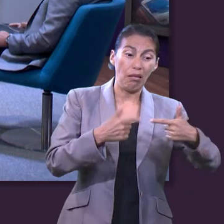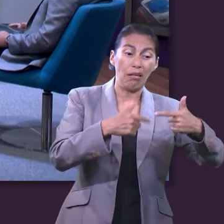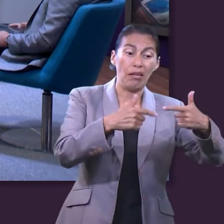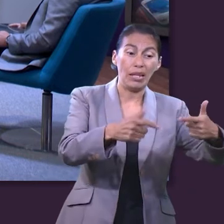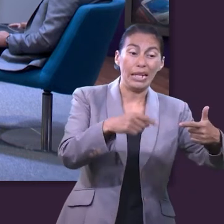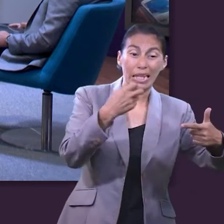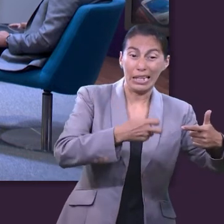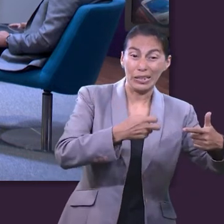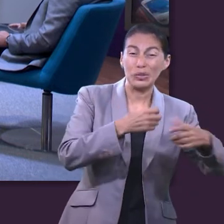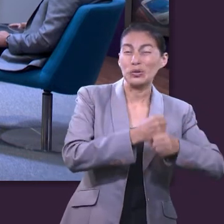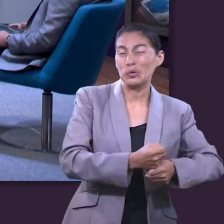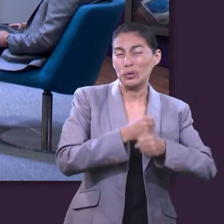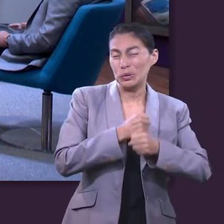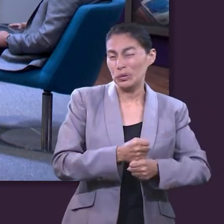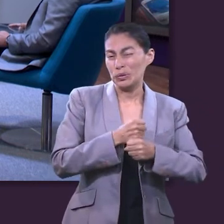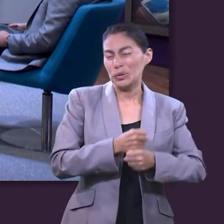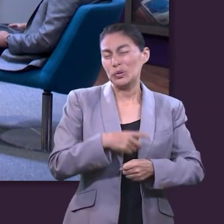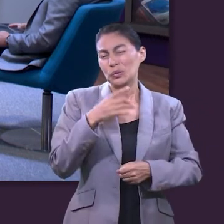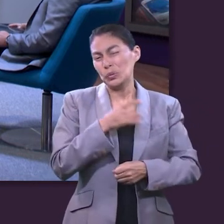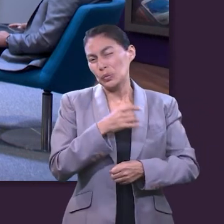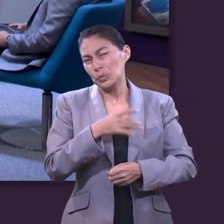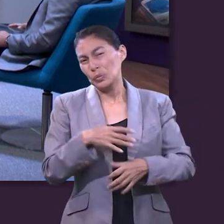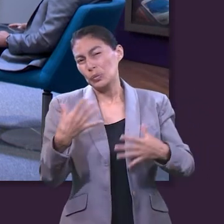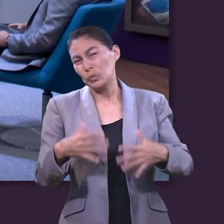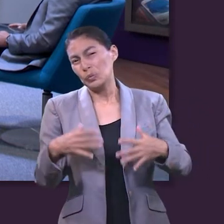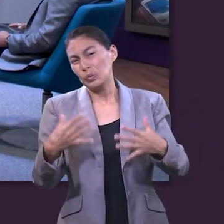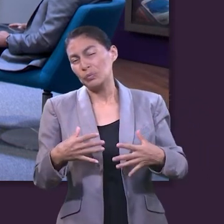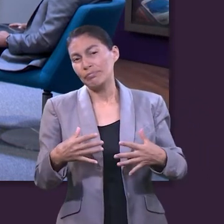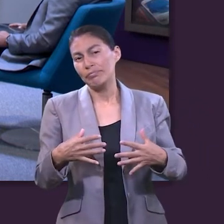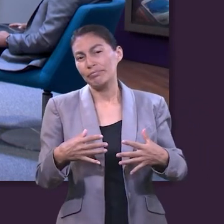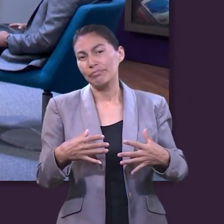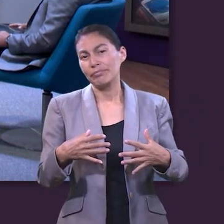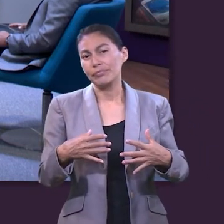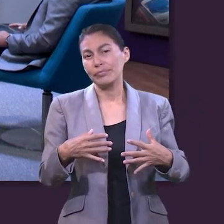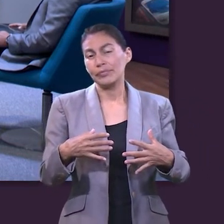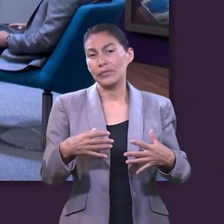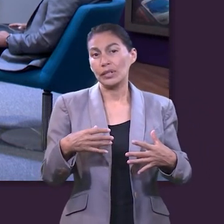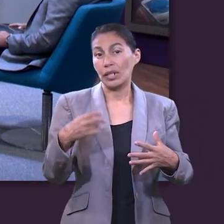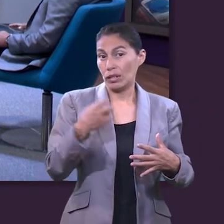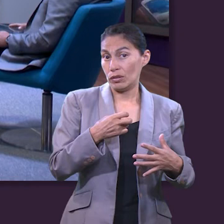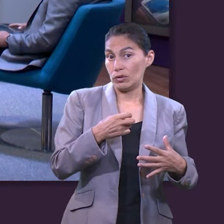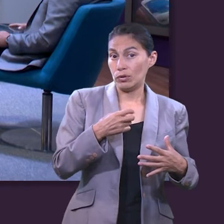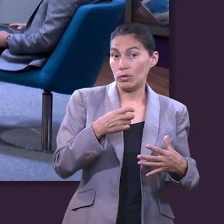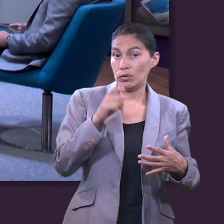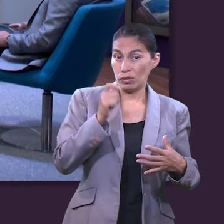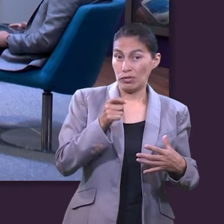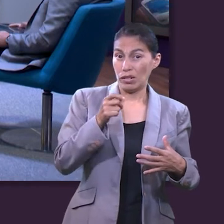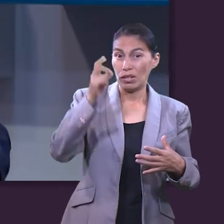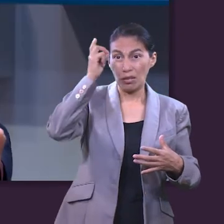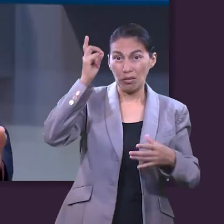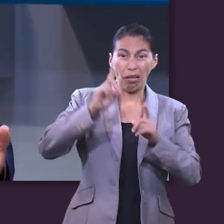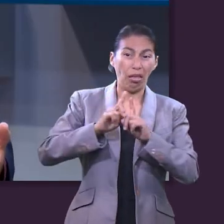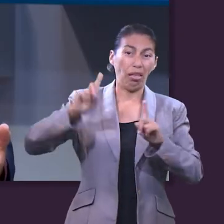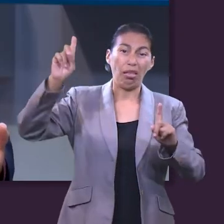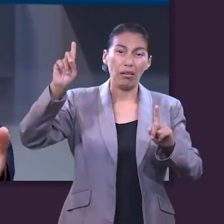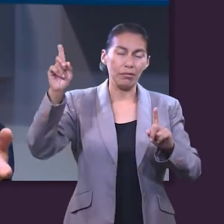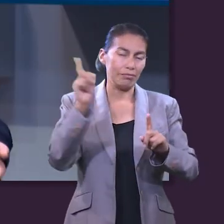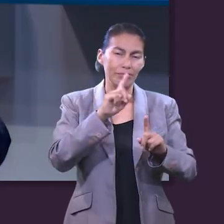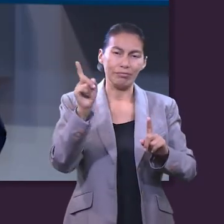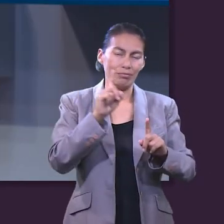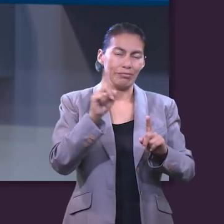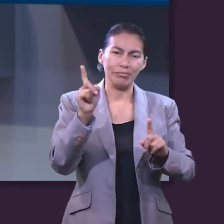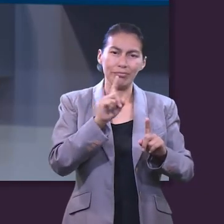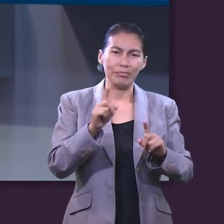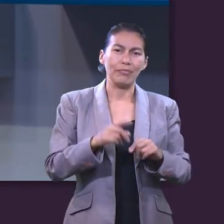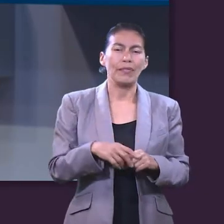consecuencias del pecado o con esos crisoles o con esos sufrimientos y dolor, pues no significa que Dios sea ajeno a esto, ¿no? Y